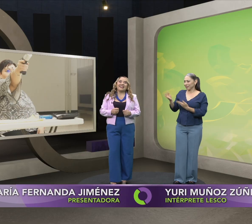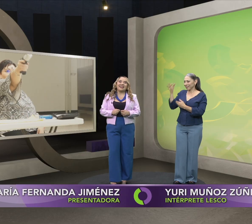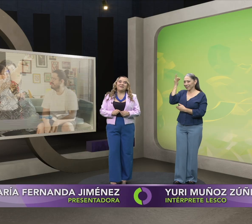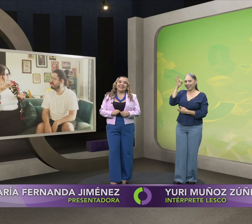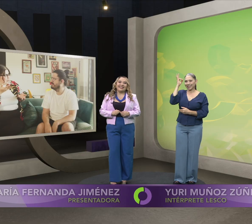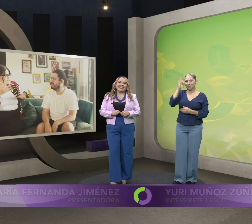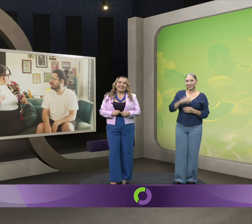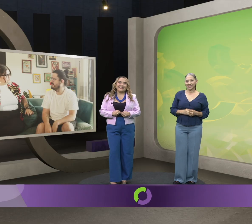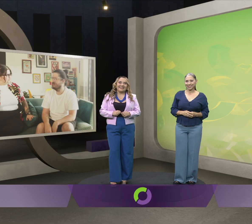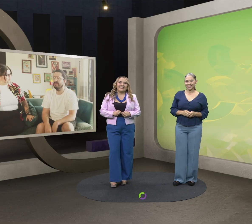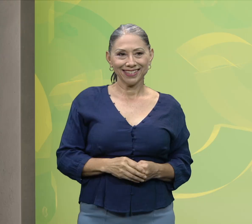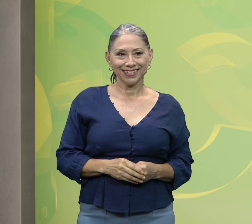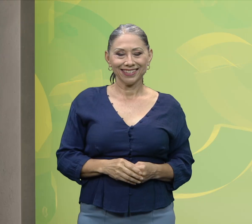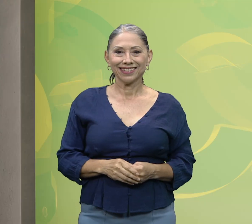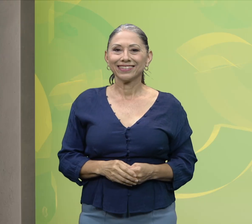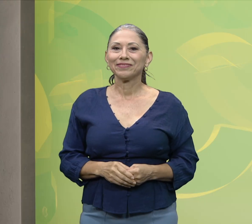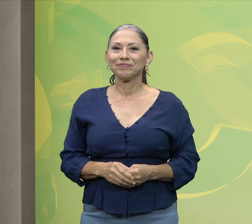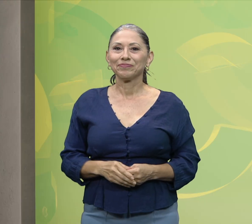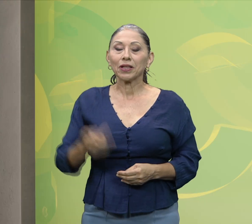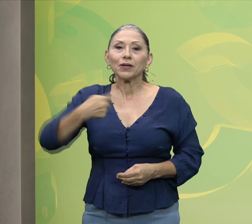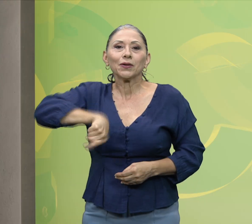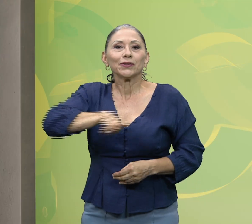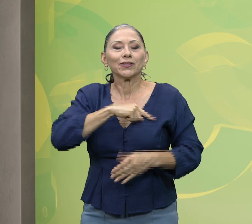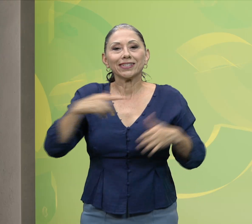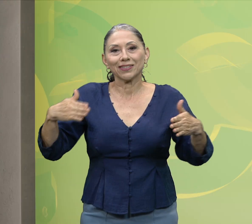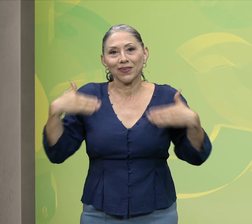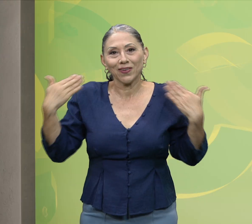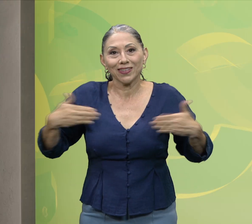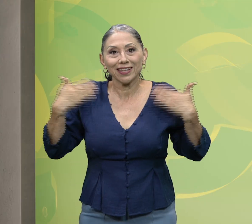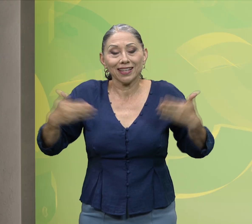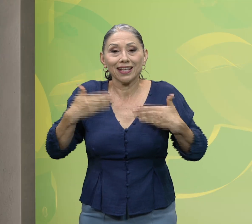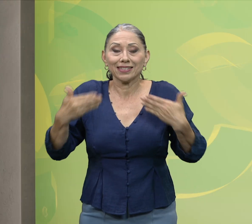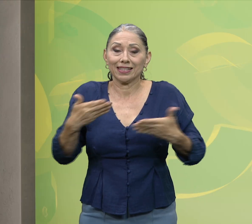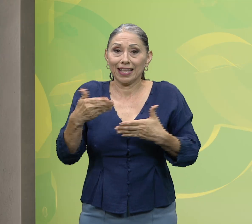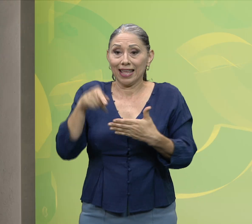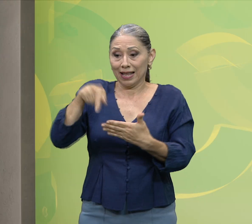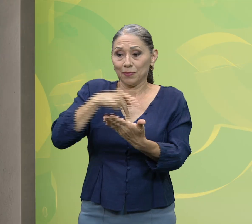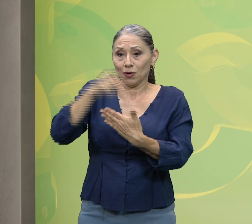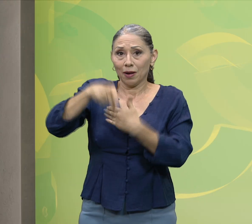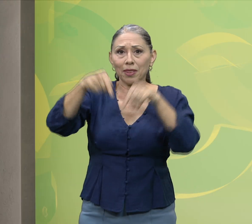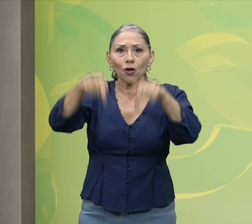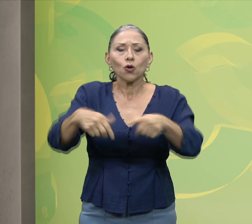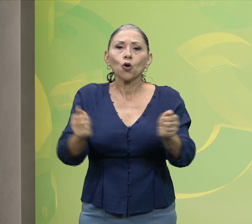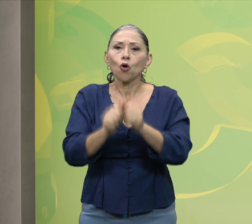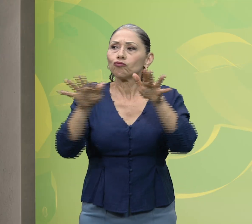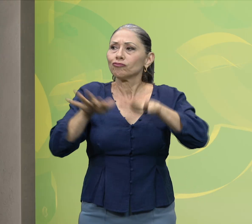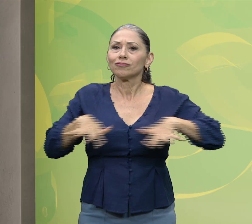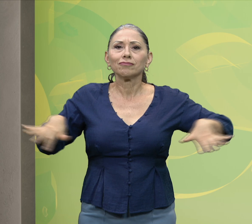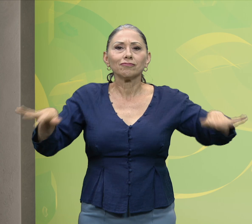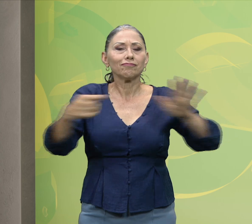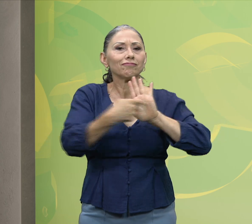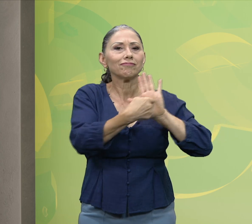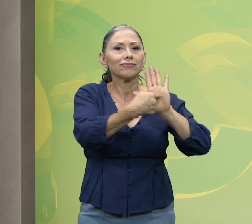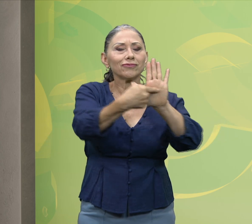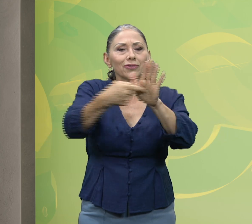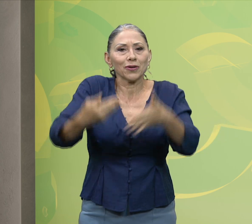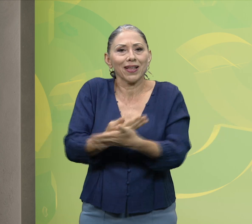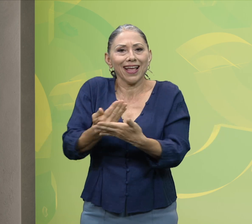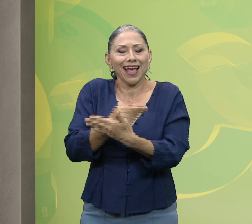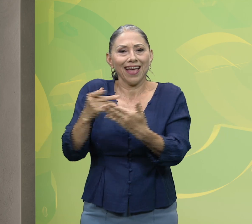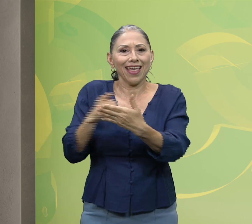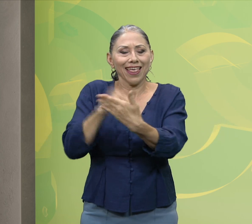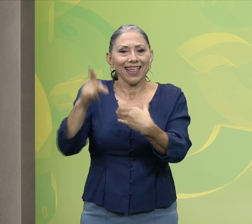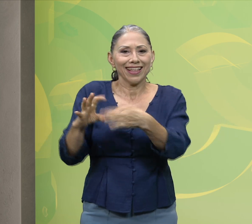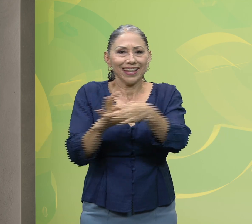María Fernanda Jiménez. Estamos muy contentas de compartir la edición de hoy con una imagen refrescada de Nexos. Como